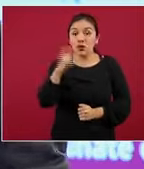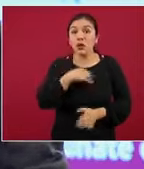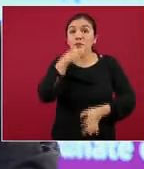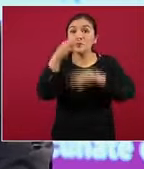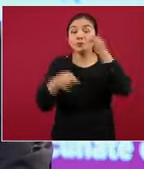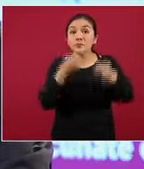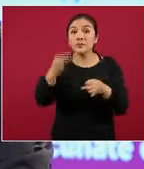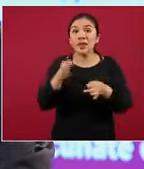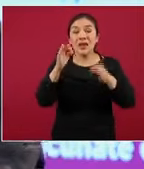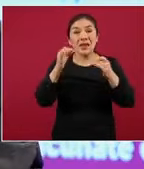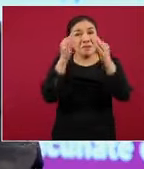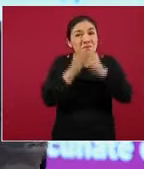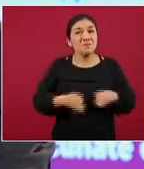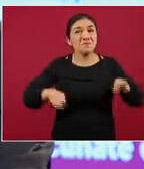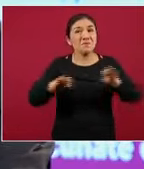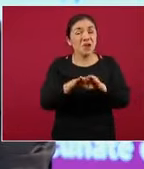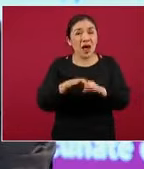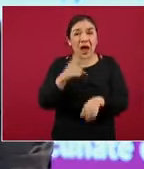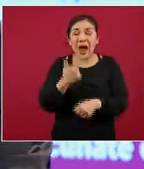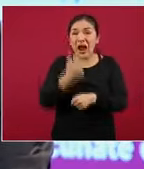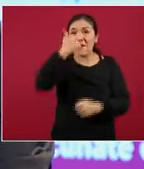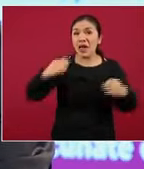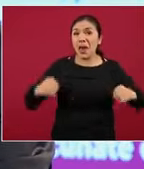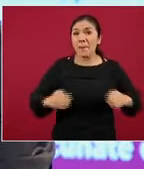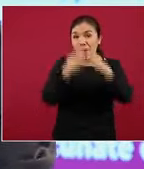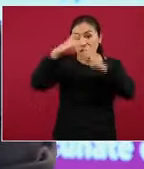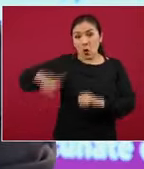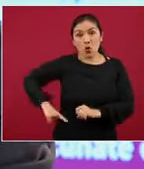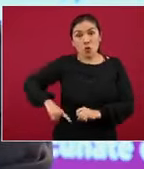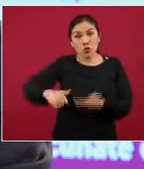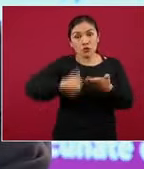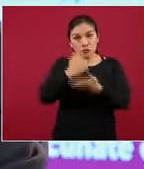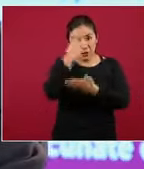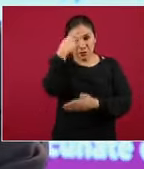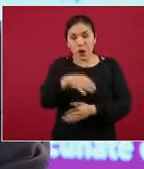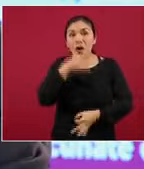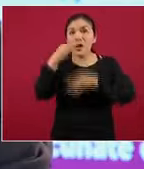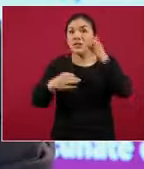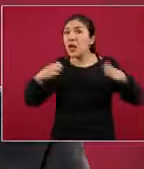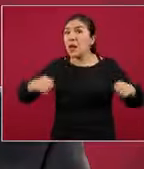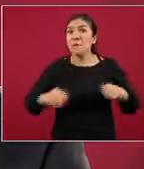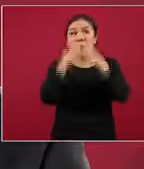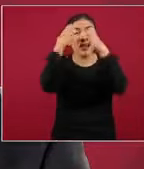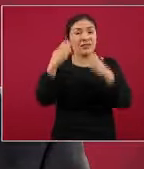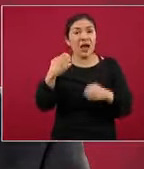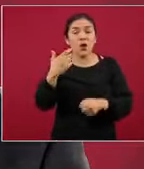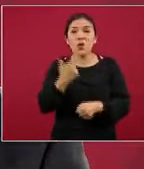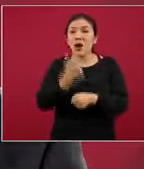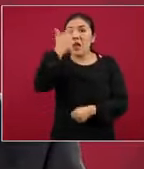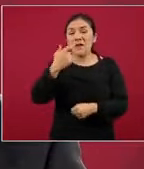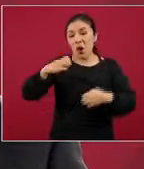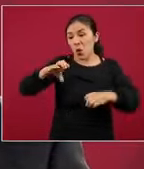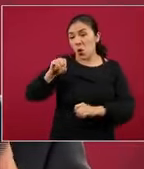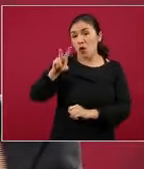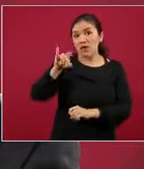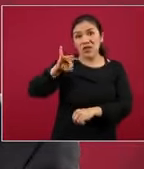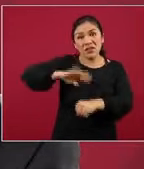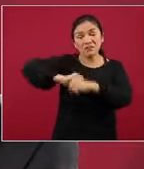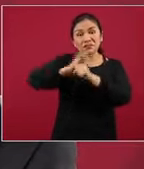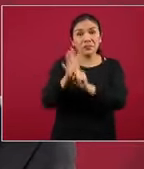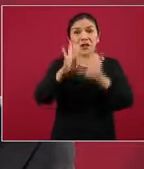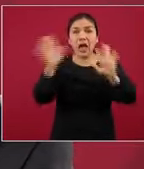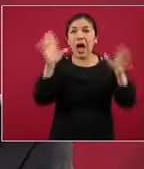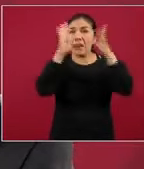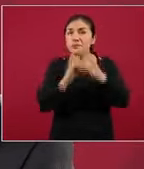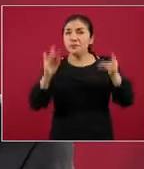declaramos alerta por COVID, o más exactamente el gobierno de la Ciudad de México declaró alerta por COVID, emergencia por COVID, y emitió una